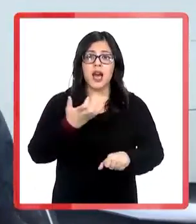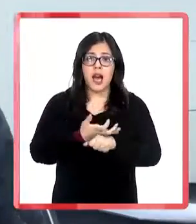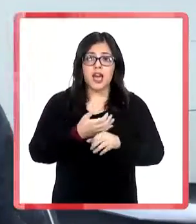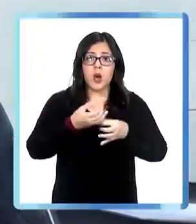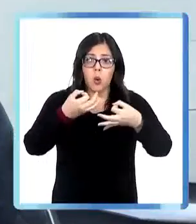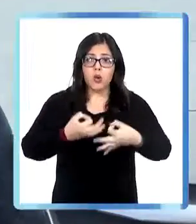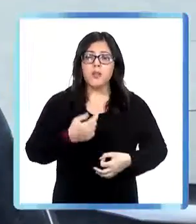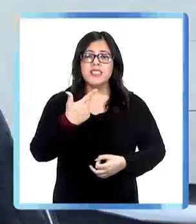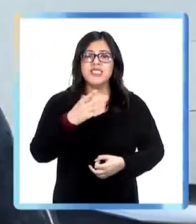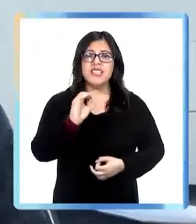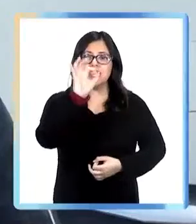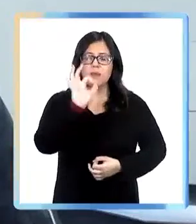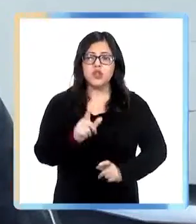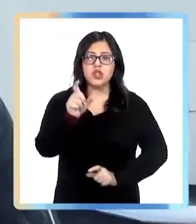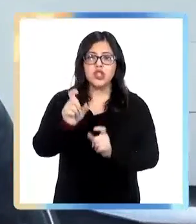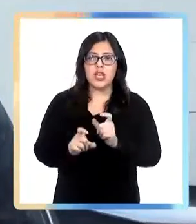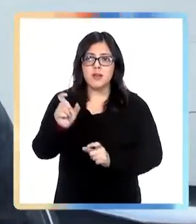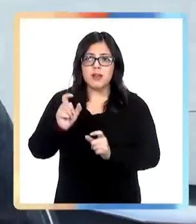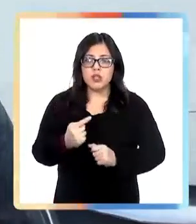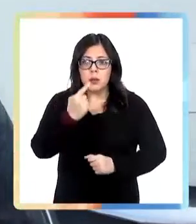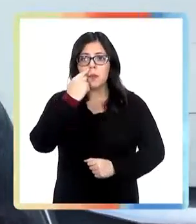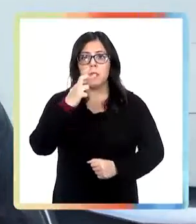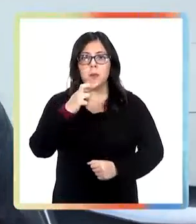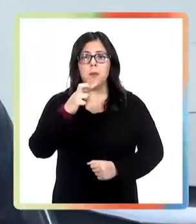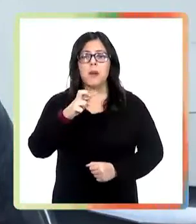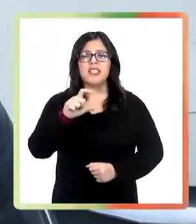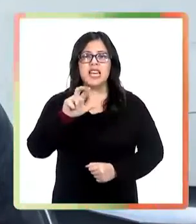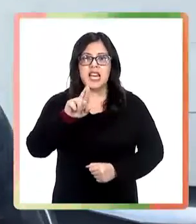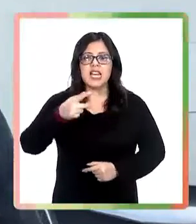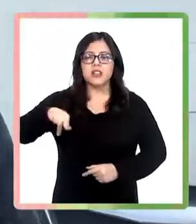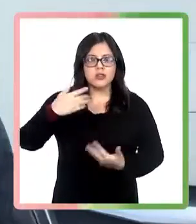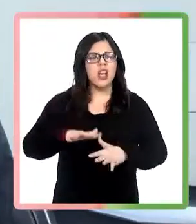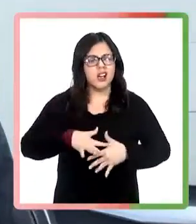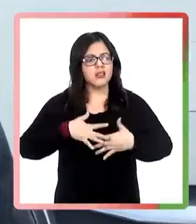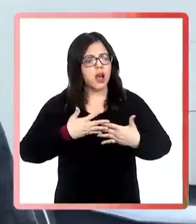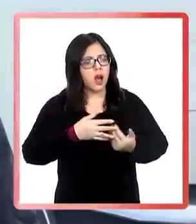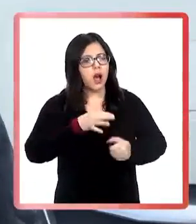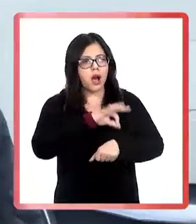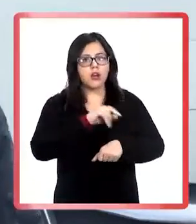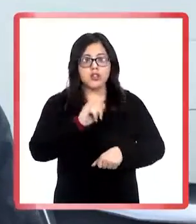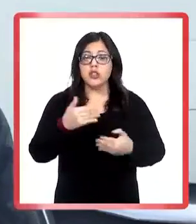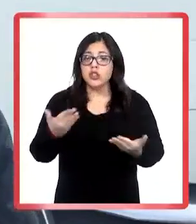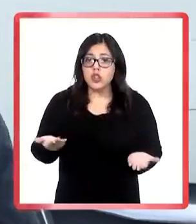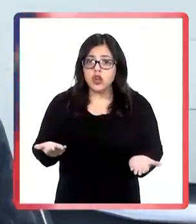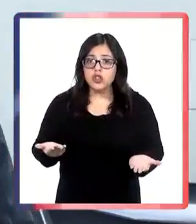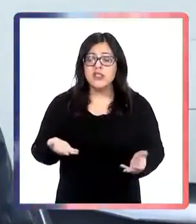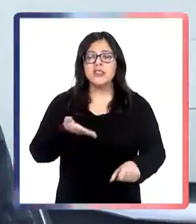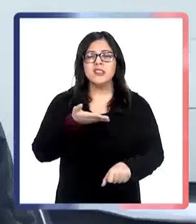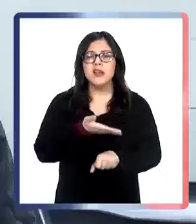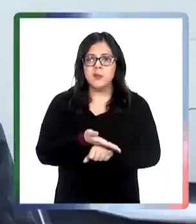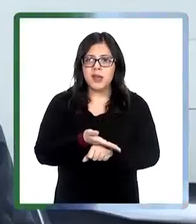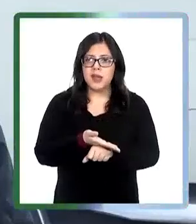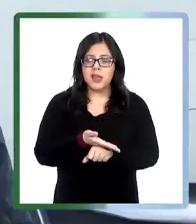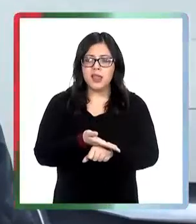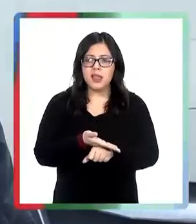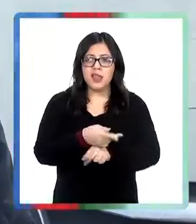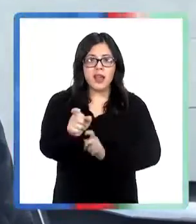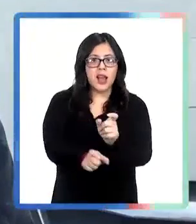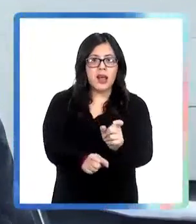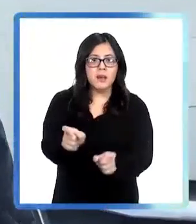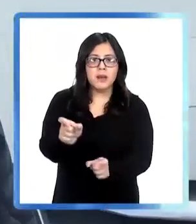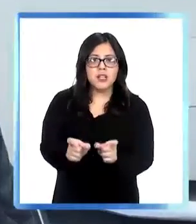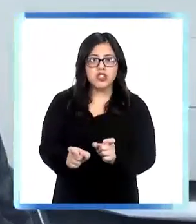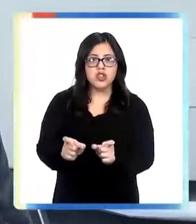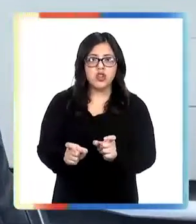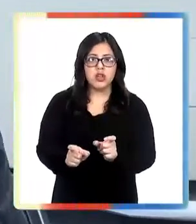en un 70% de las personas que se testean ya están con síntomas. Entonces, lo que se hace el llamado es a que las